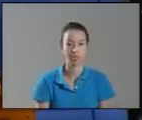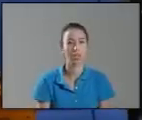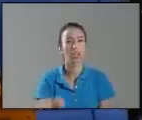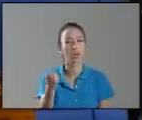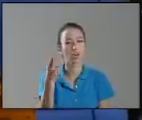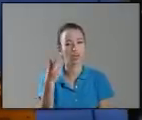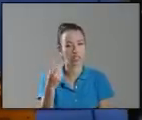¿Y usted lo disfrutó?